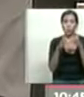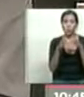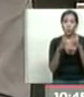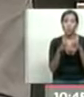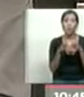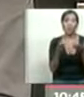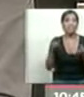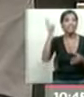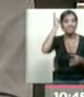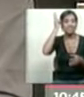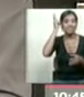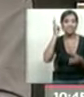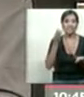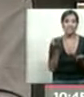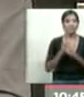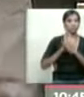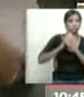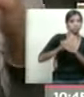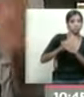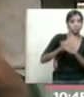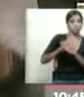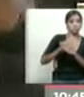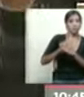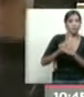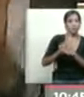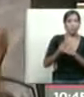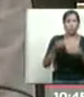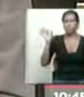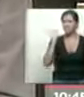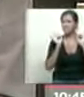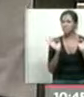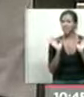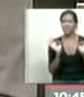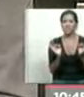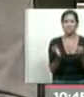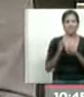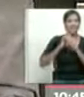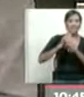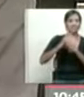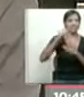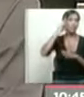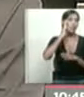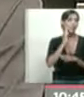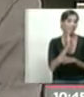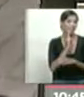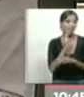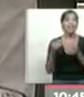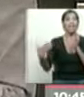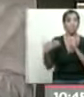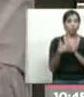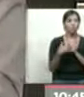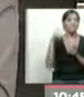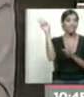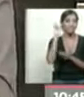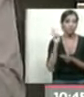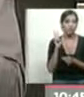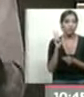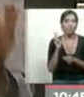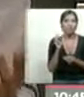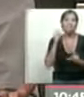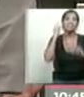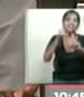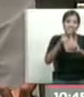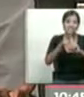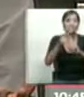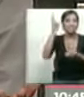anteponer, ¿verdad? Como una especie de liga antibolivariana en contra de Venezuela, desde Lima